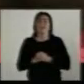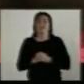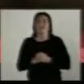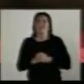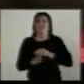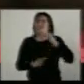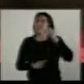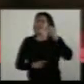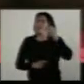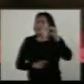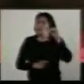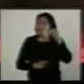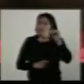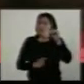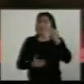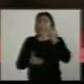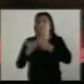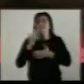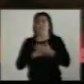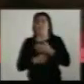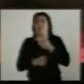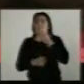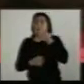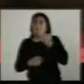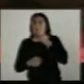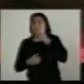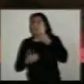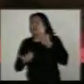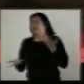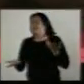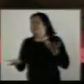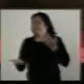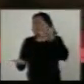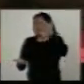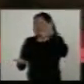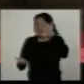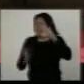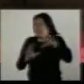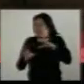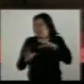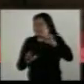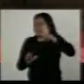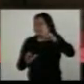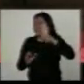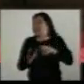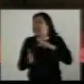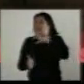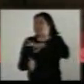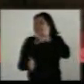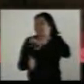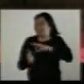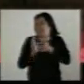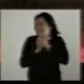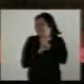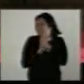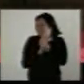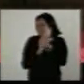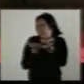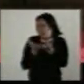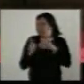Lo que el joven con discapacidad, hombre o mujer, sepa hacer, tiene que aprovechar esa capacidad y poder